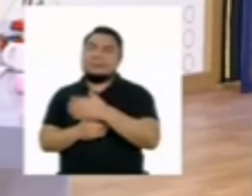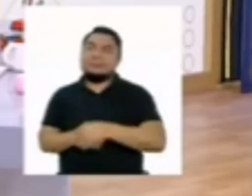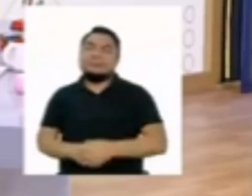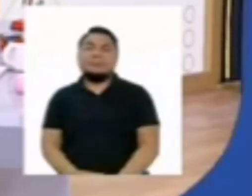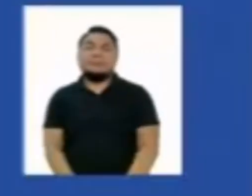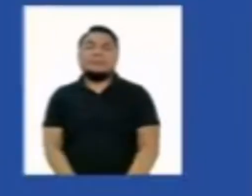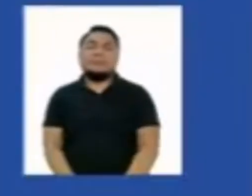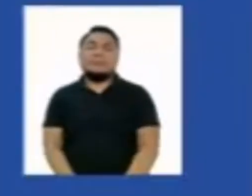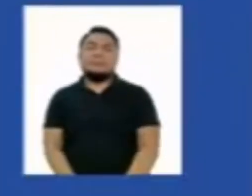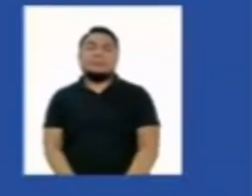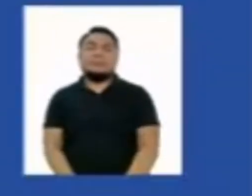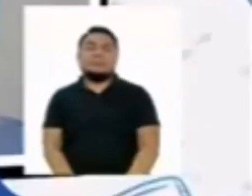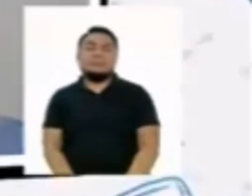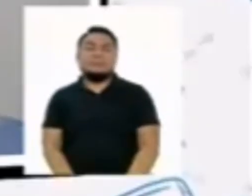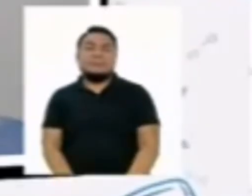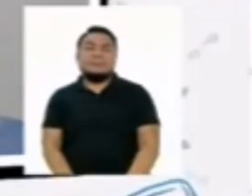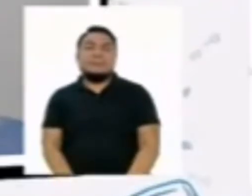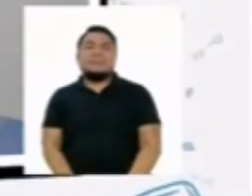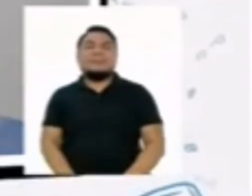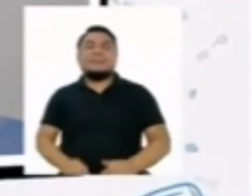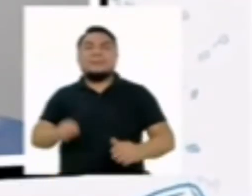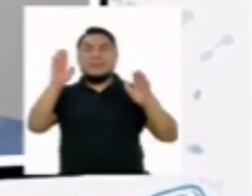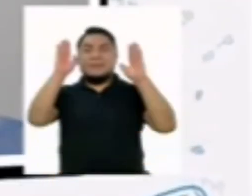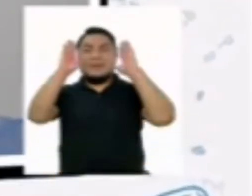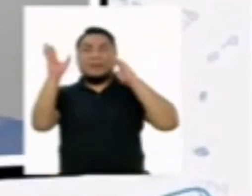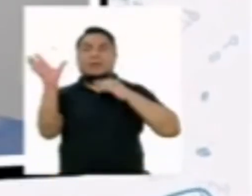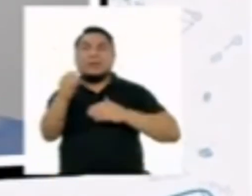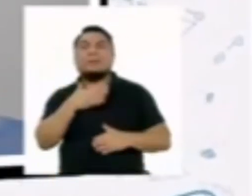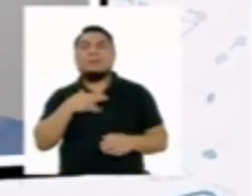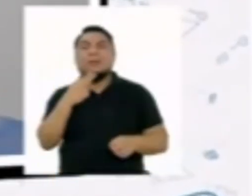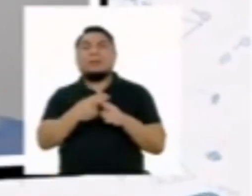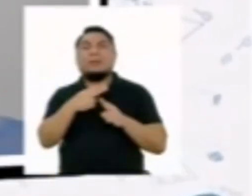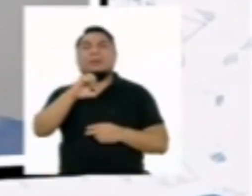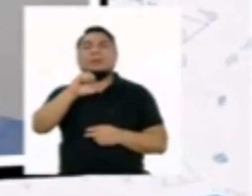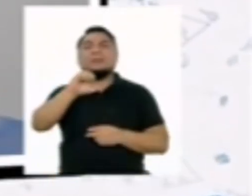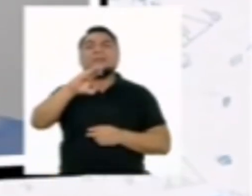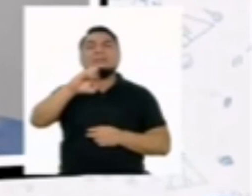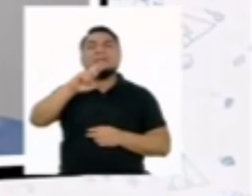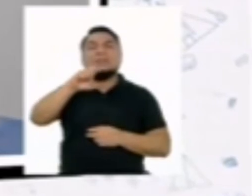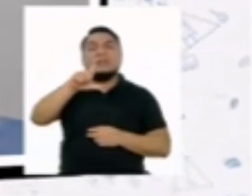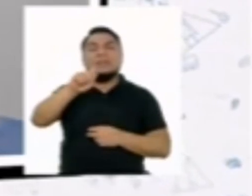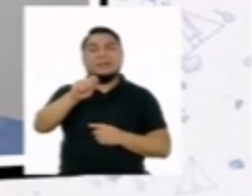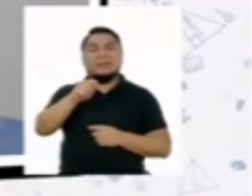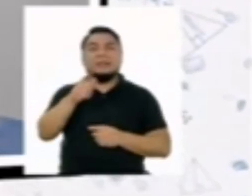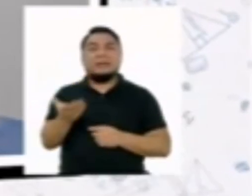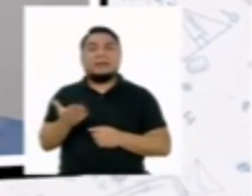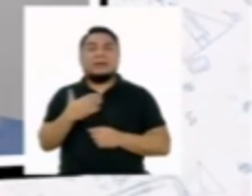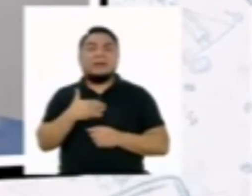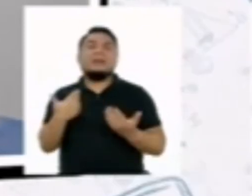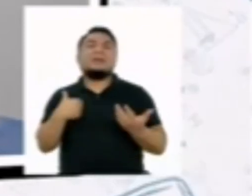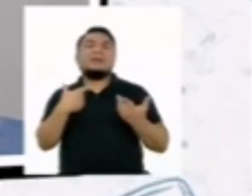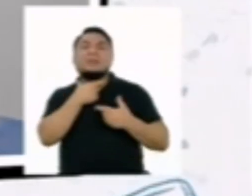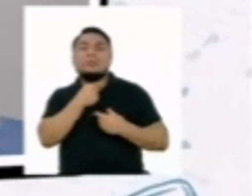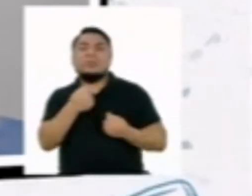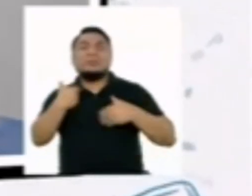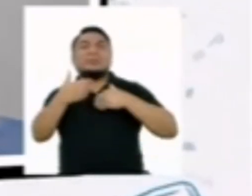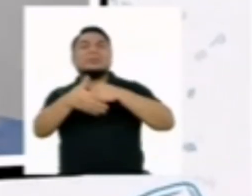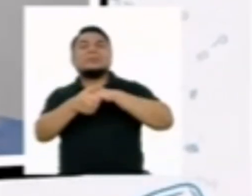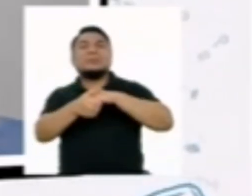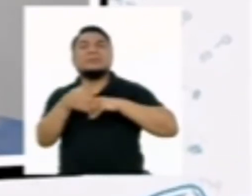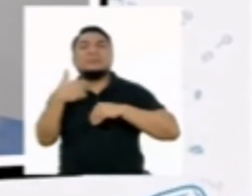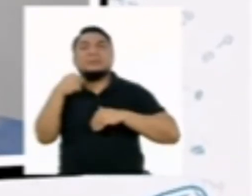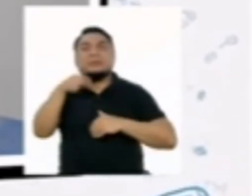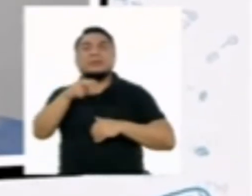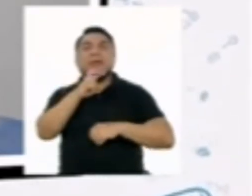va. Hola a todos y todas, mi nombre es Scarlett. Antes de hacerles mi pregunta, me gustaría enviar un saludo a